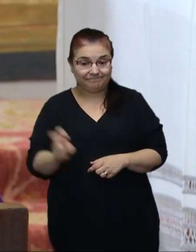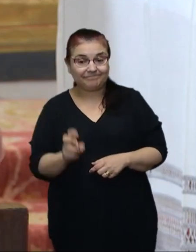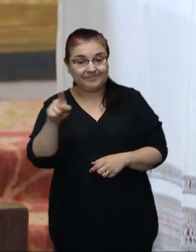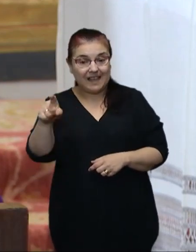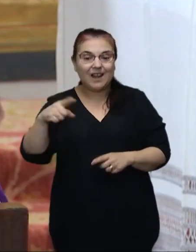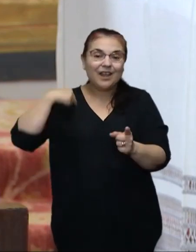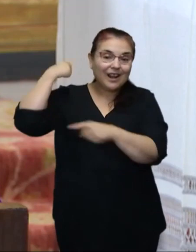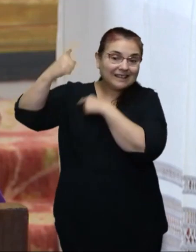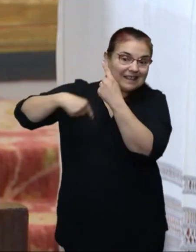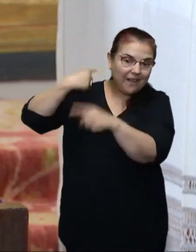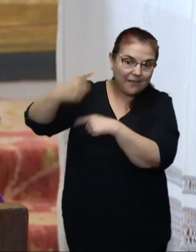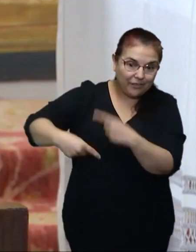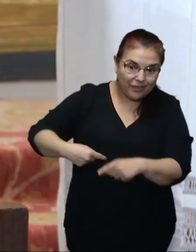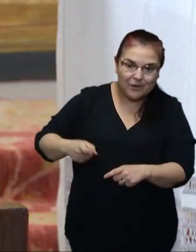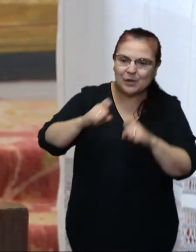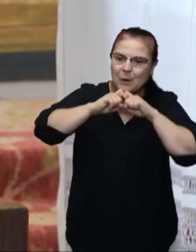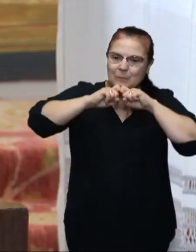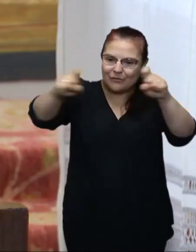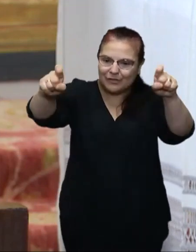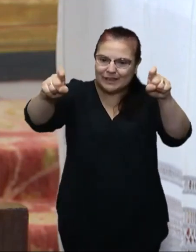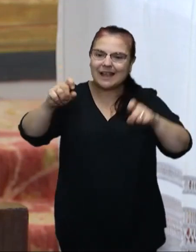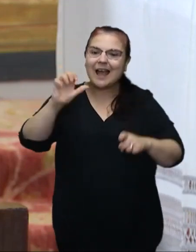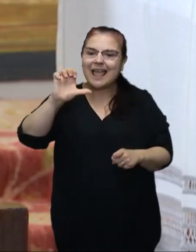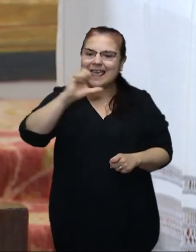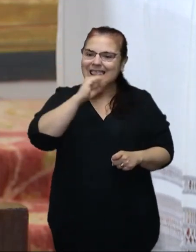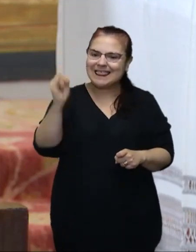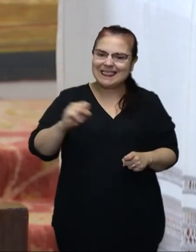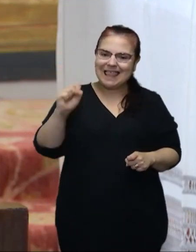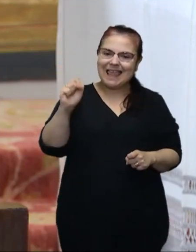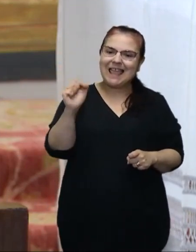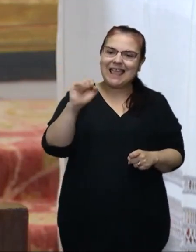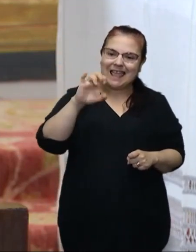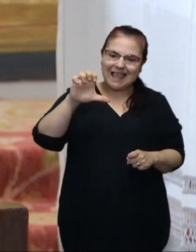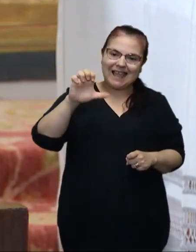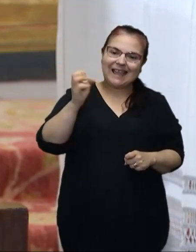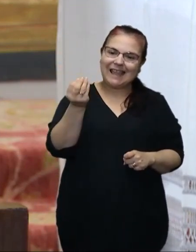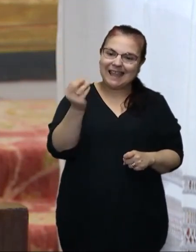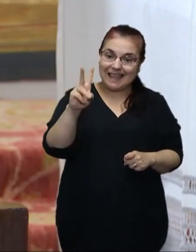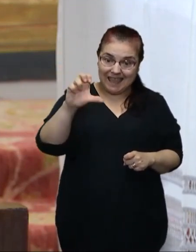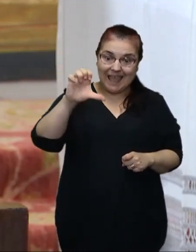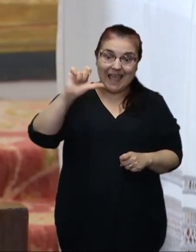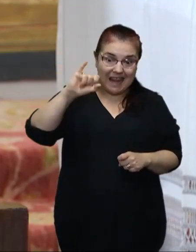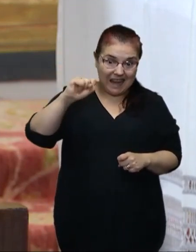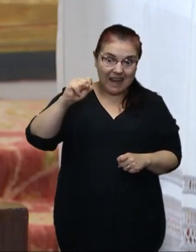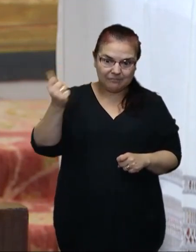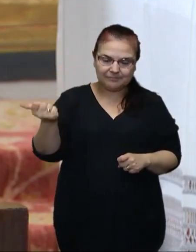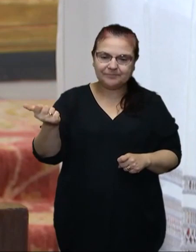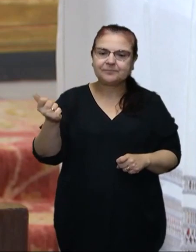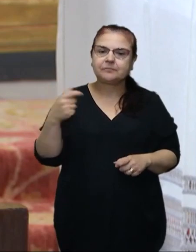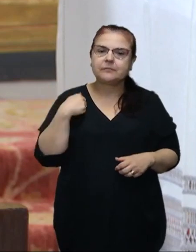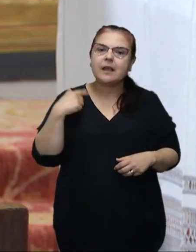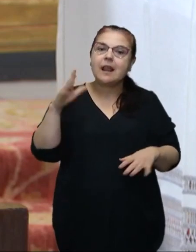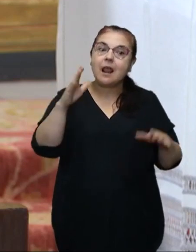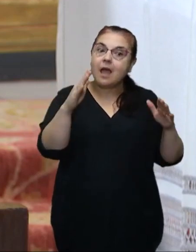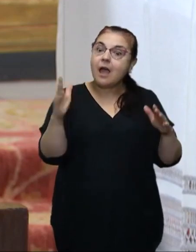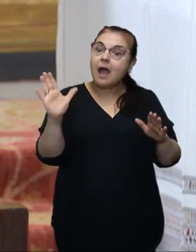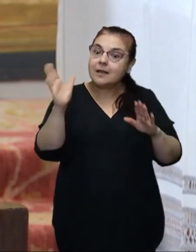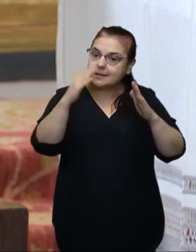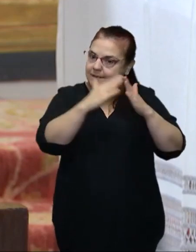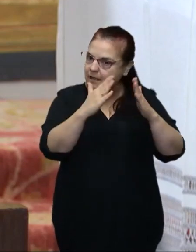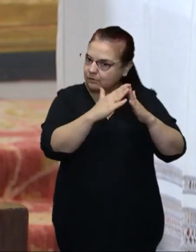la tradición del profeta Ezequiel que hemos leído en primer lugar. El agua que viene del